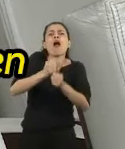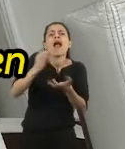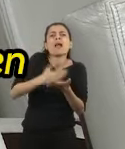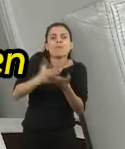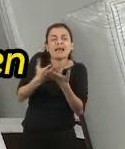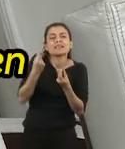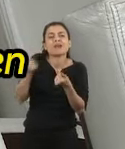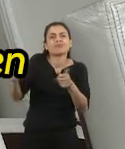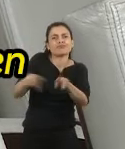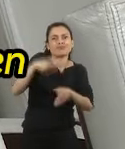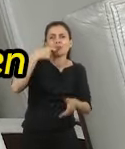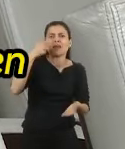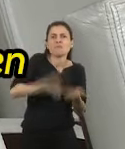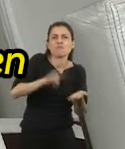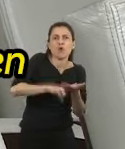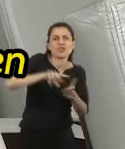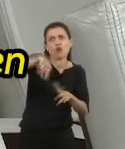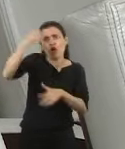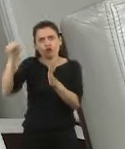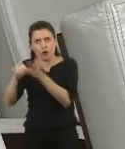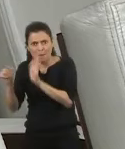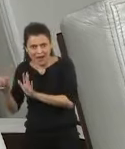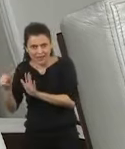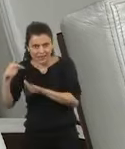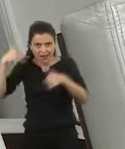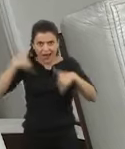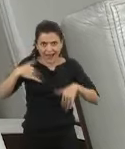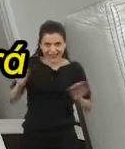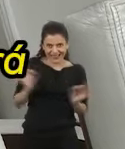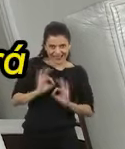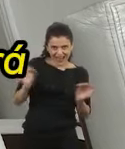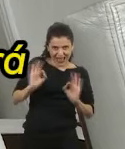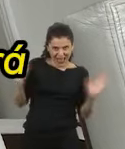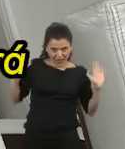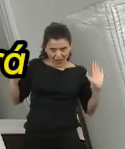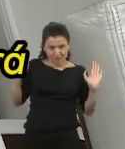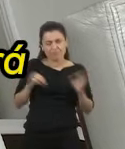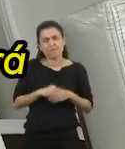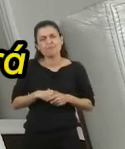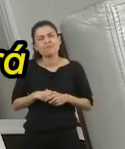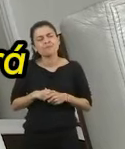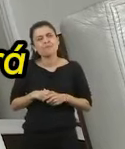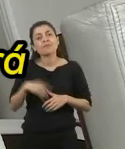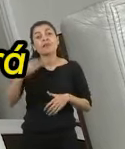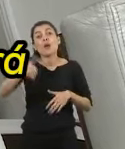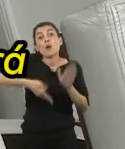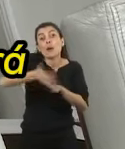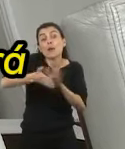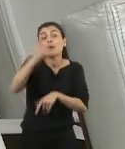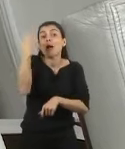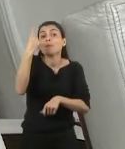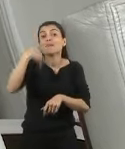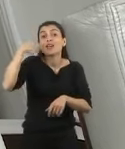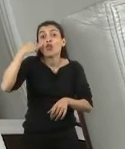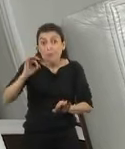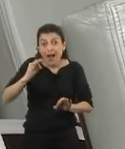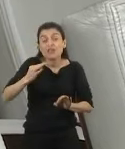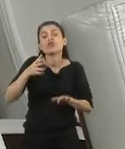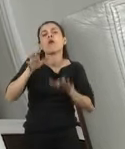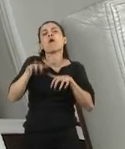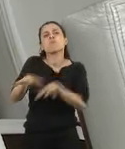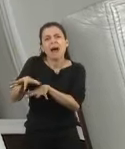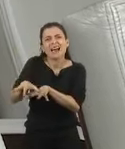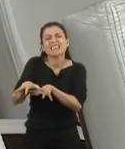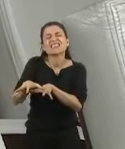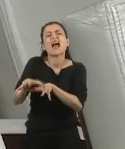tienen su sedes Fiscales en paraísos Fiscales el próximo Primero de Mayo habrá una marcha de la